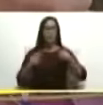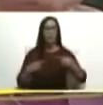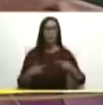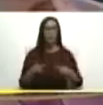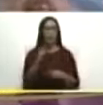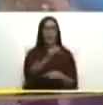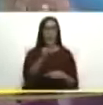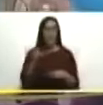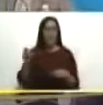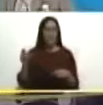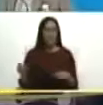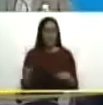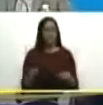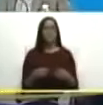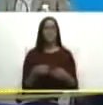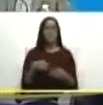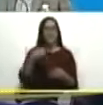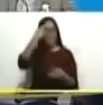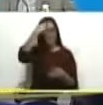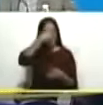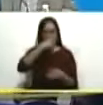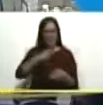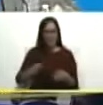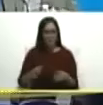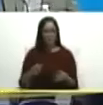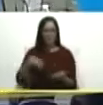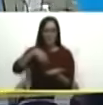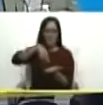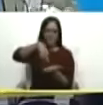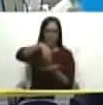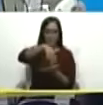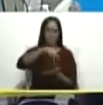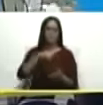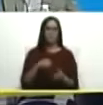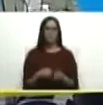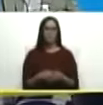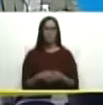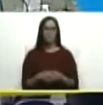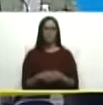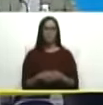vecinos, las vecinas, la gente del pueblo, la gente de a pie.